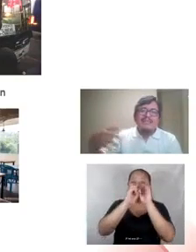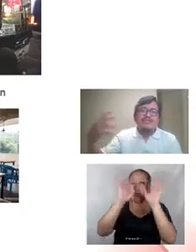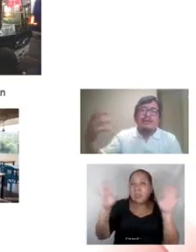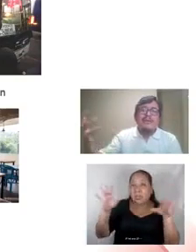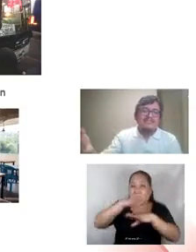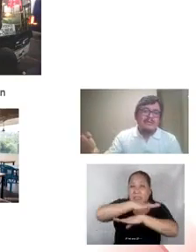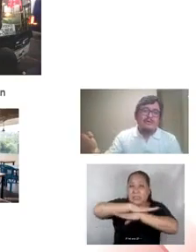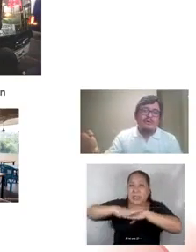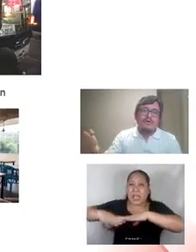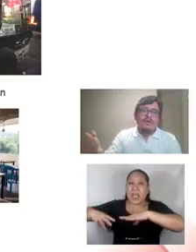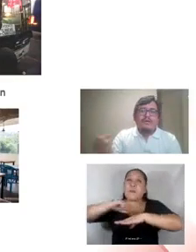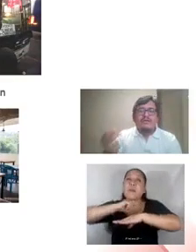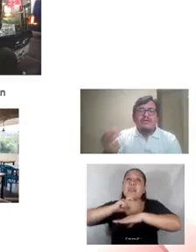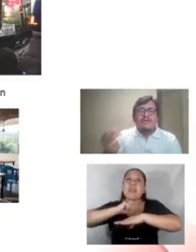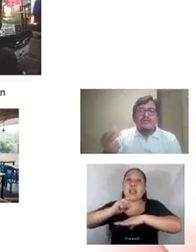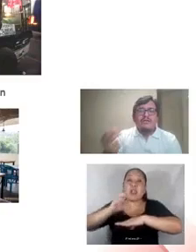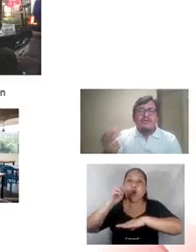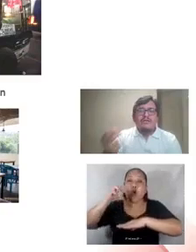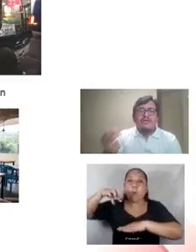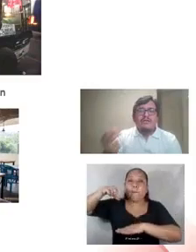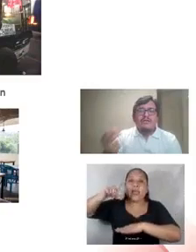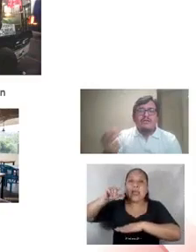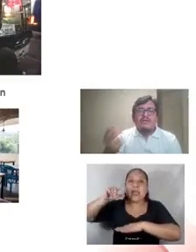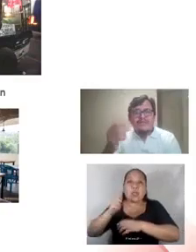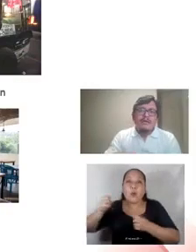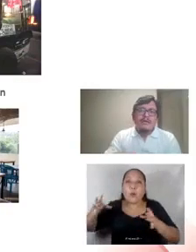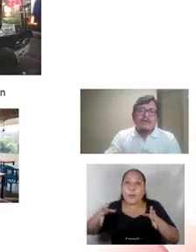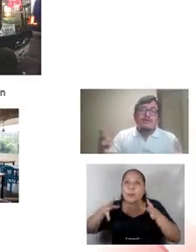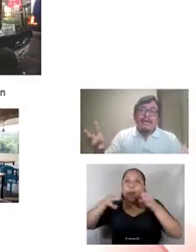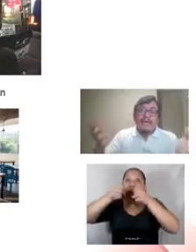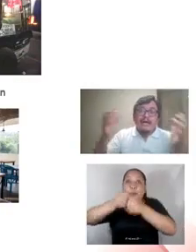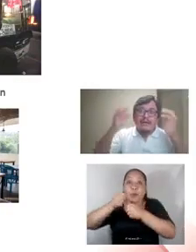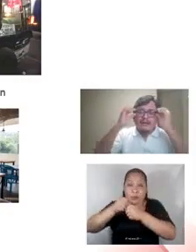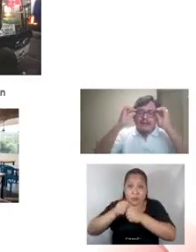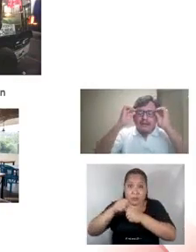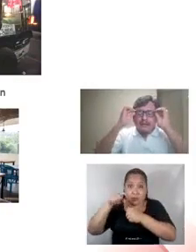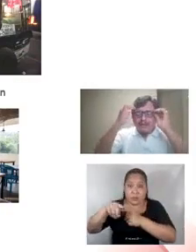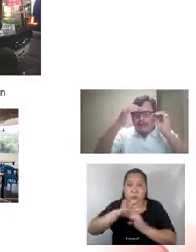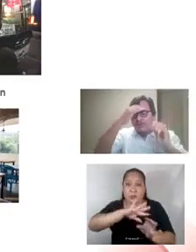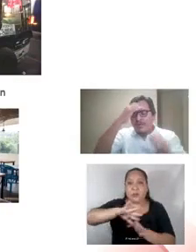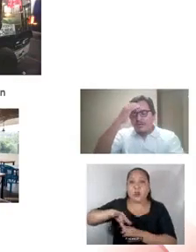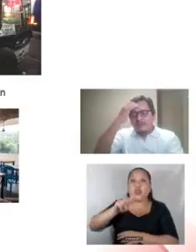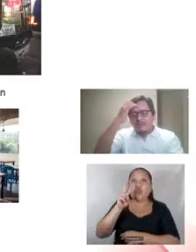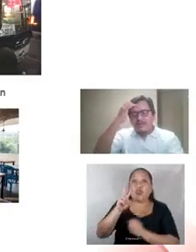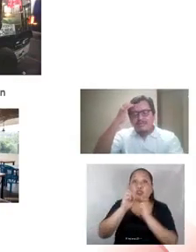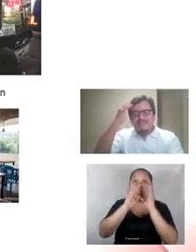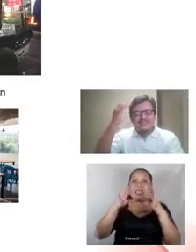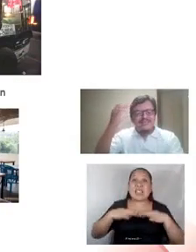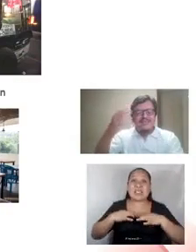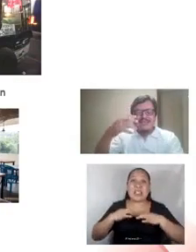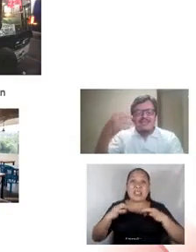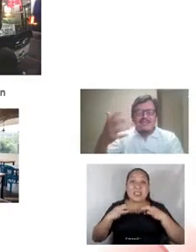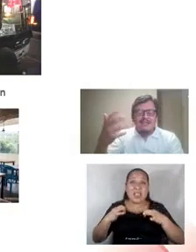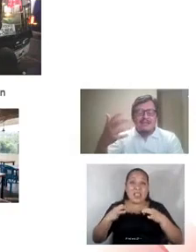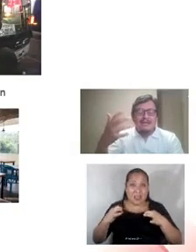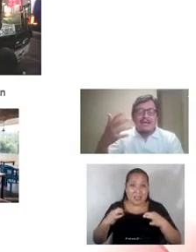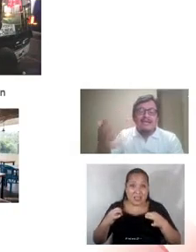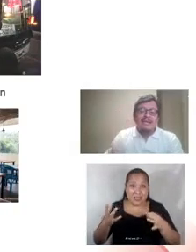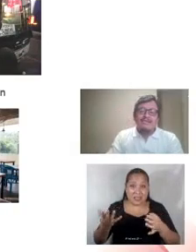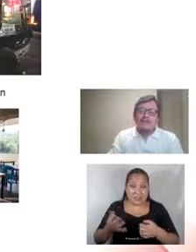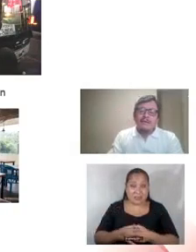superficies metálicas o de plástico y hasta 2 días en materiales tipo tela, como